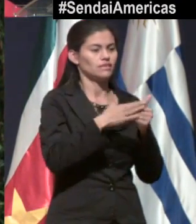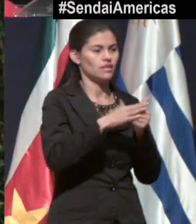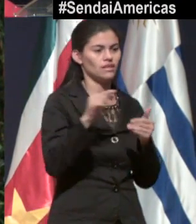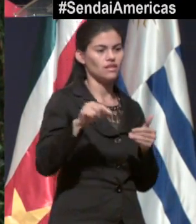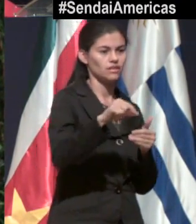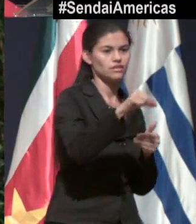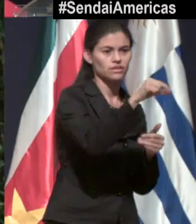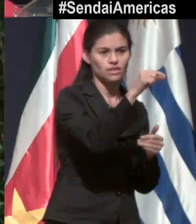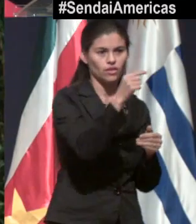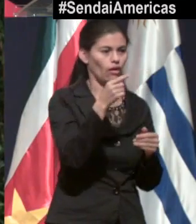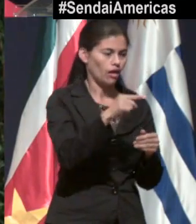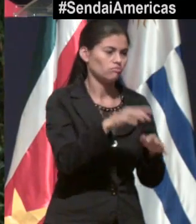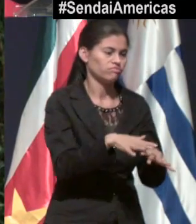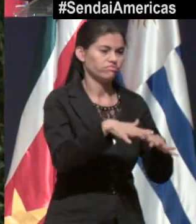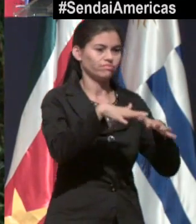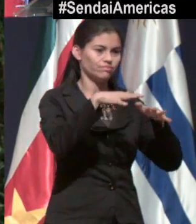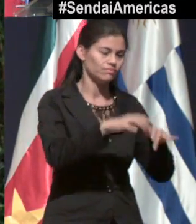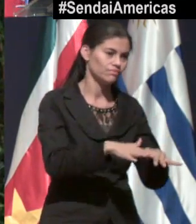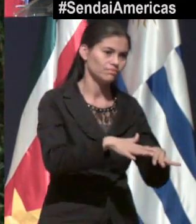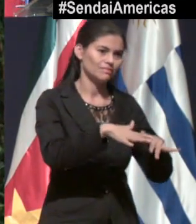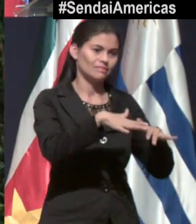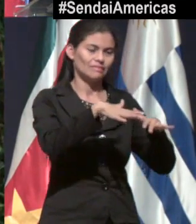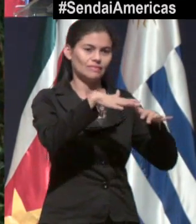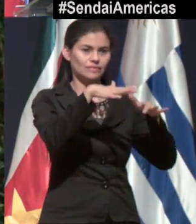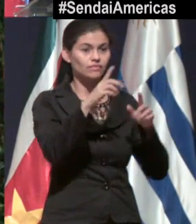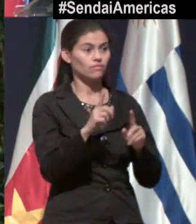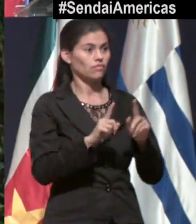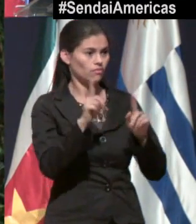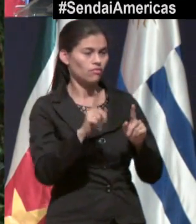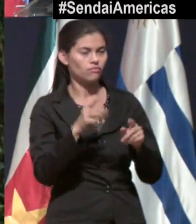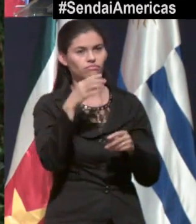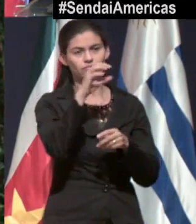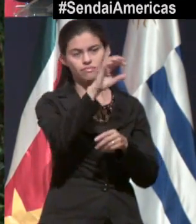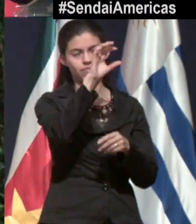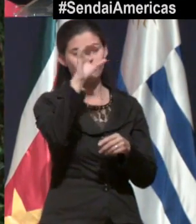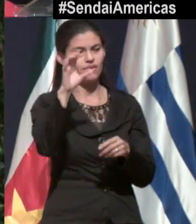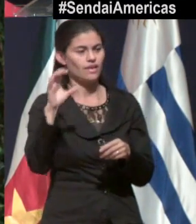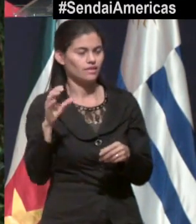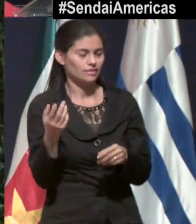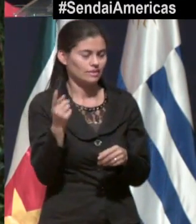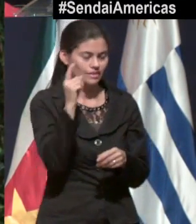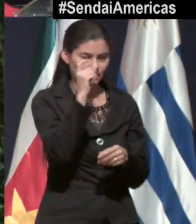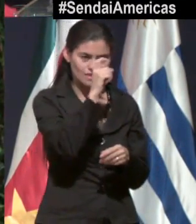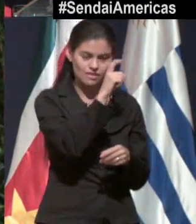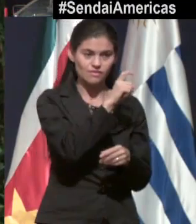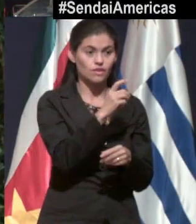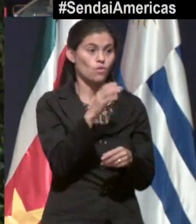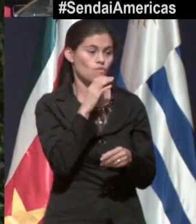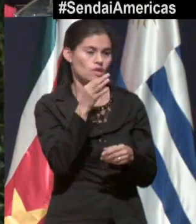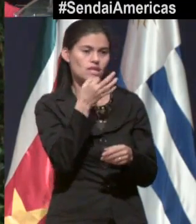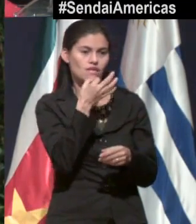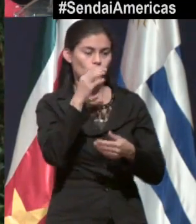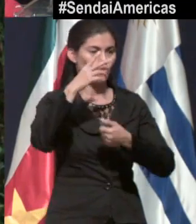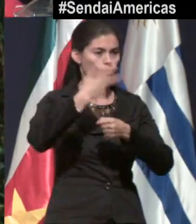o planicies de inundación, donde se alberga algunos de los países más expuestos y vulnerables, con